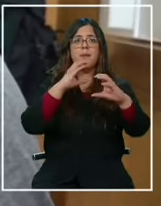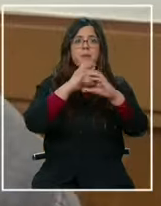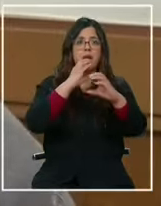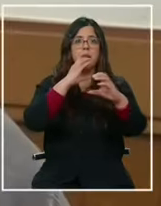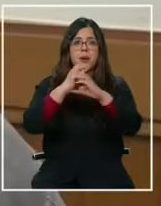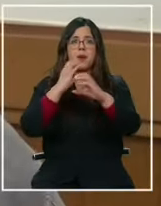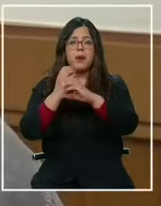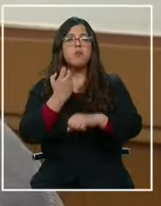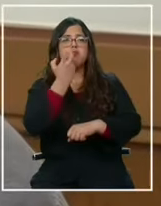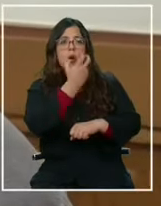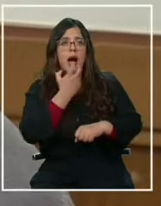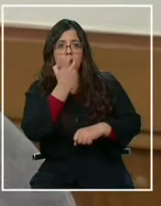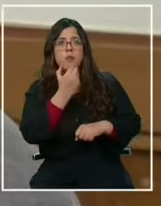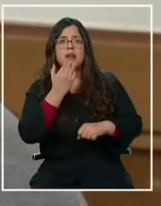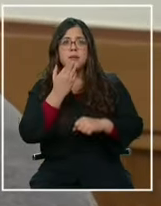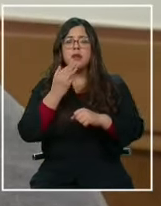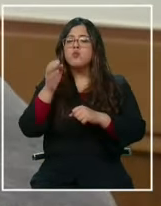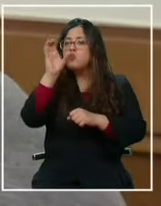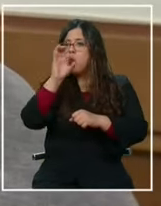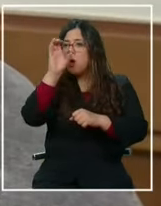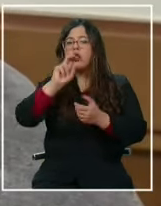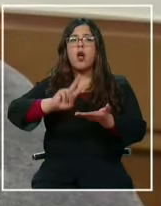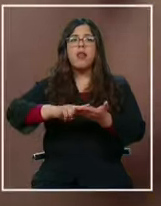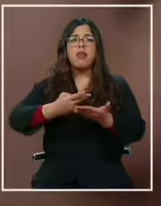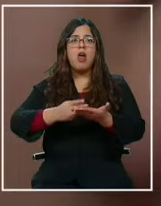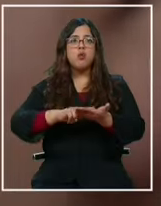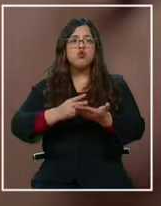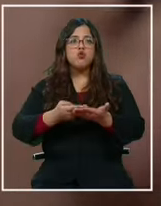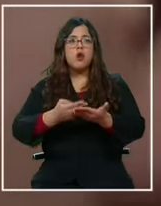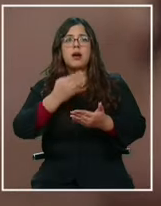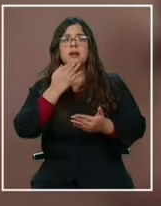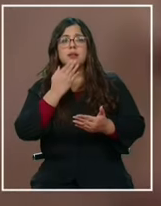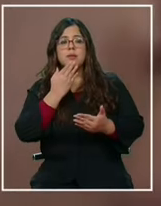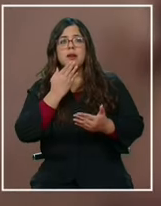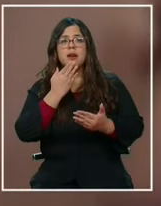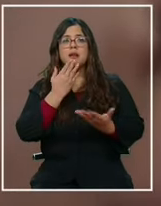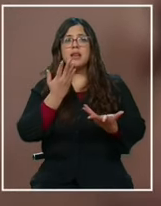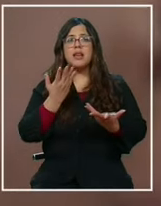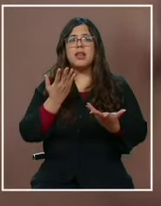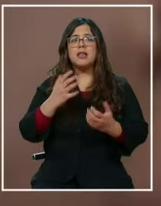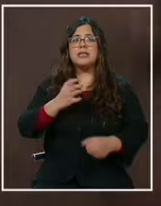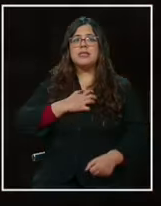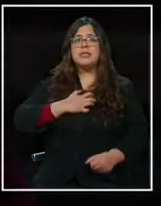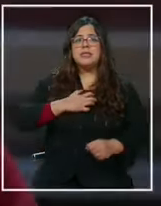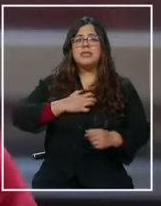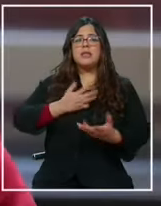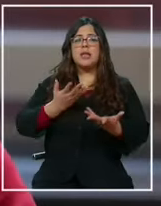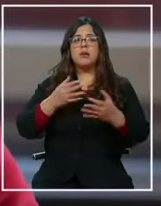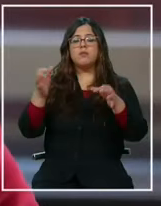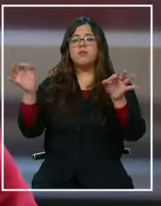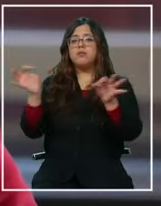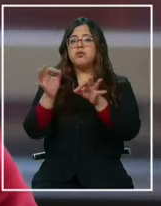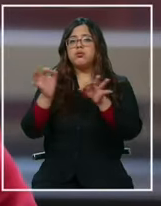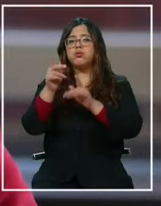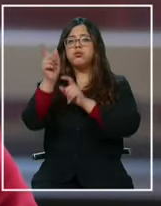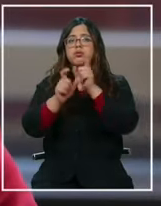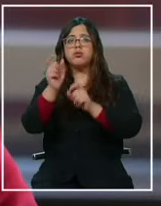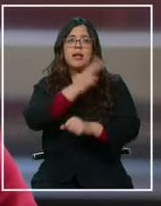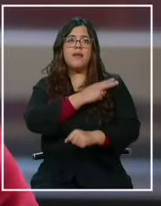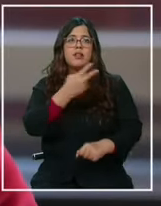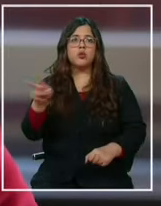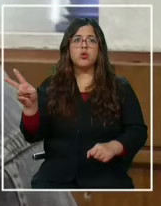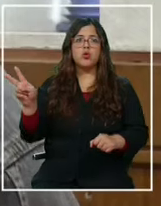idioma y a estar buscando un traductor. Fuera de cámara también se habla del temor a delatar a sus superiores. Hace mucho sentido que ellos